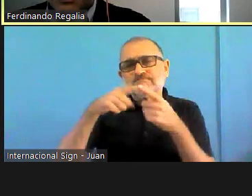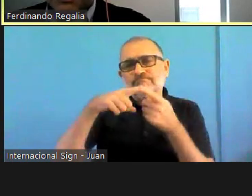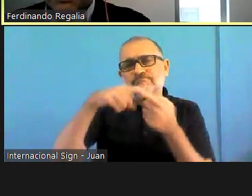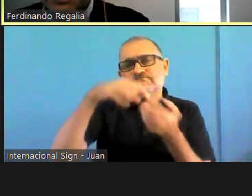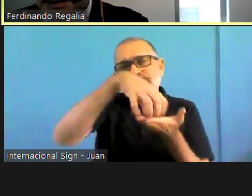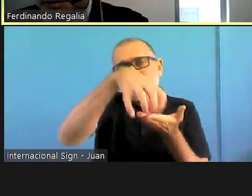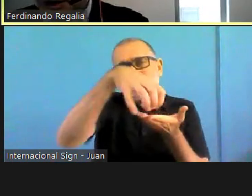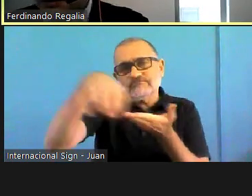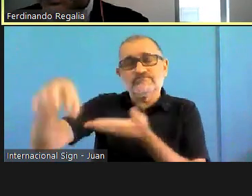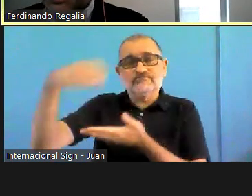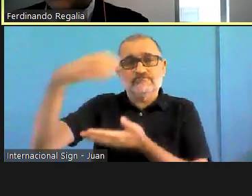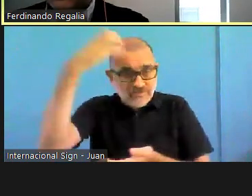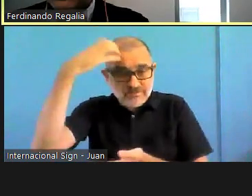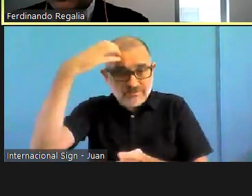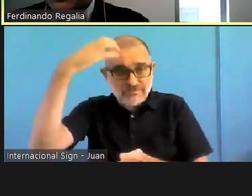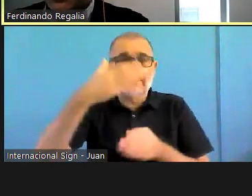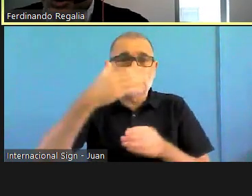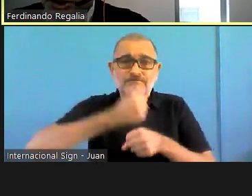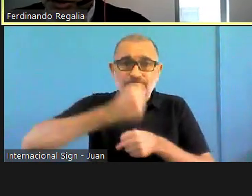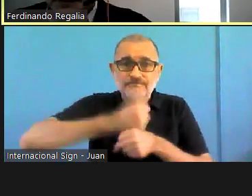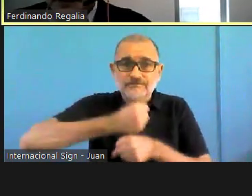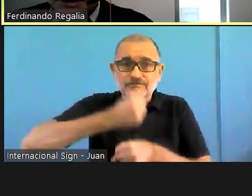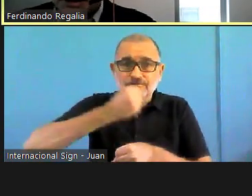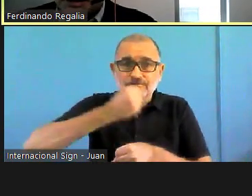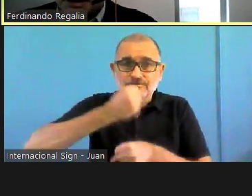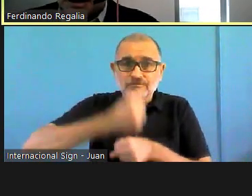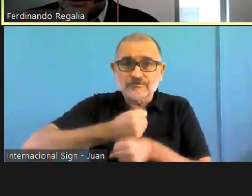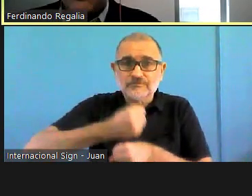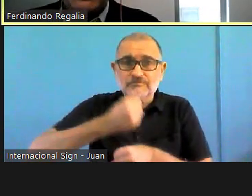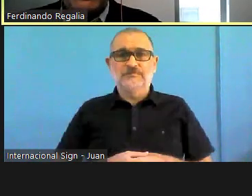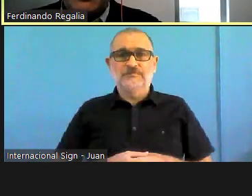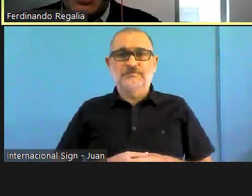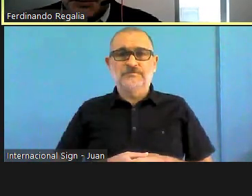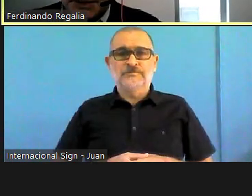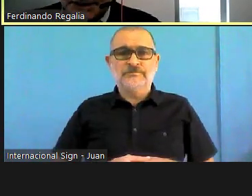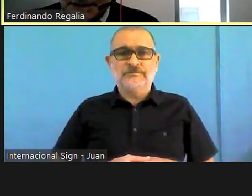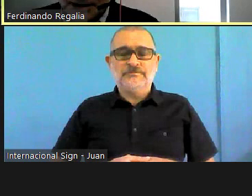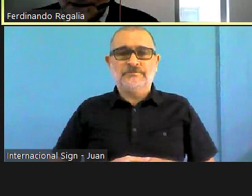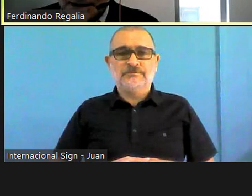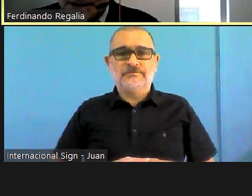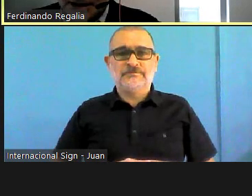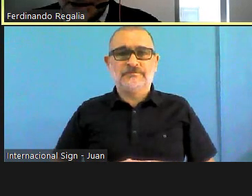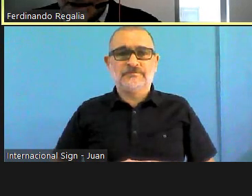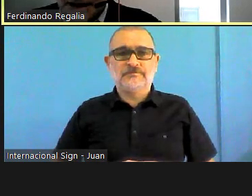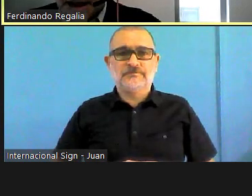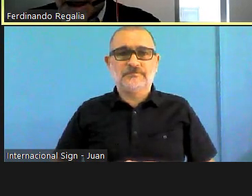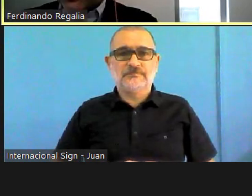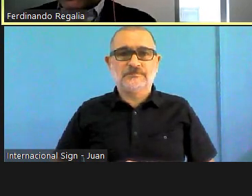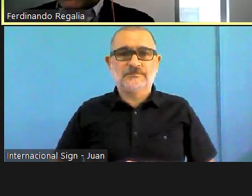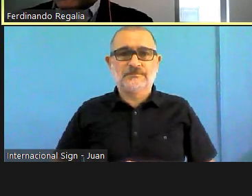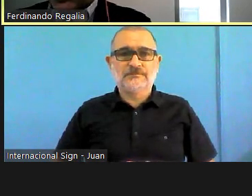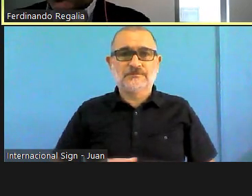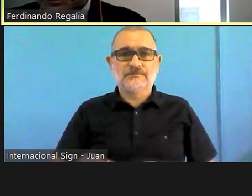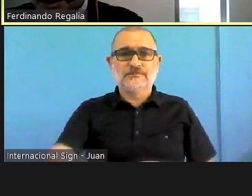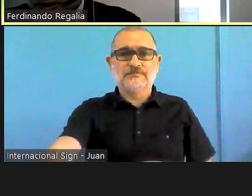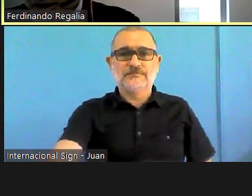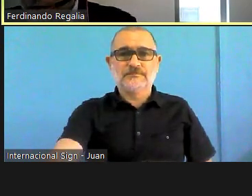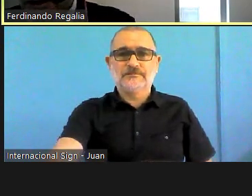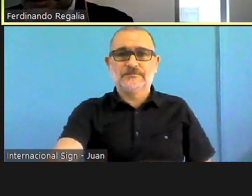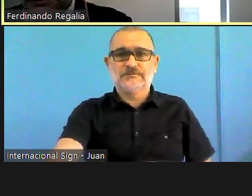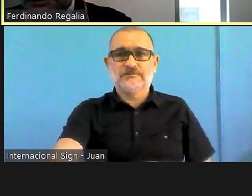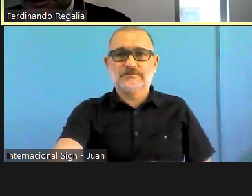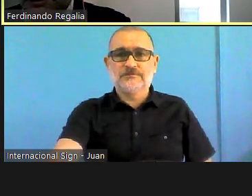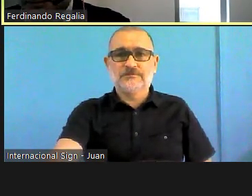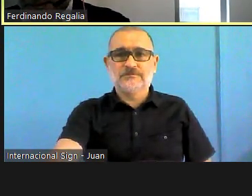tiempo récord que han ayudado para el suministro, para el personal, para las vacunas, para tratamiento innovador,